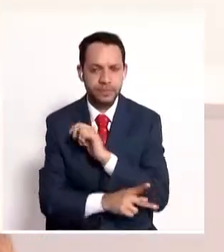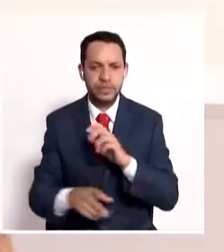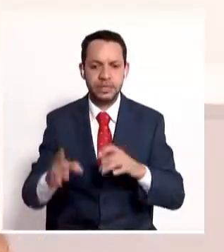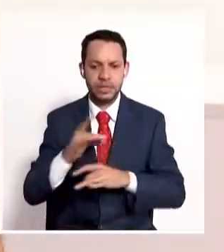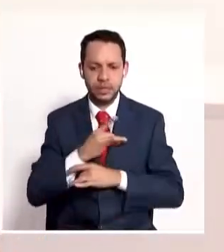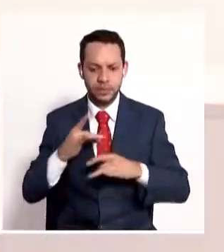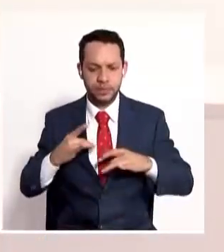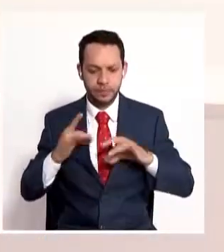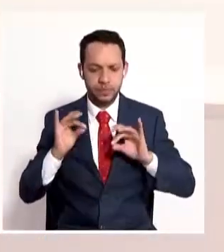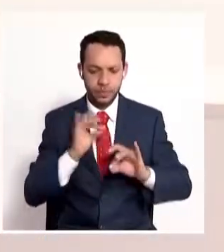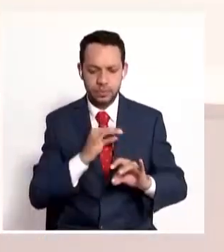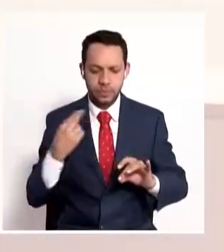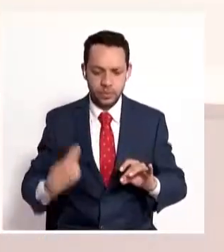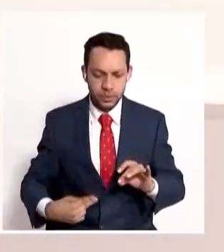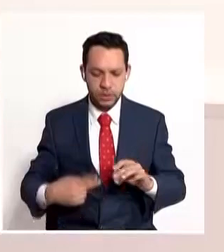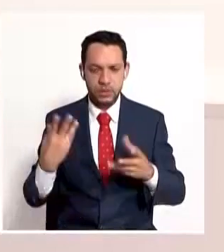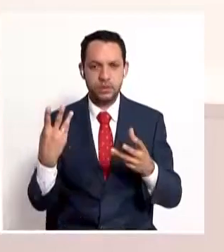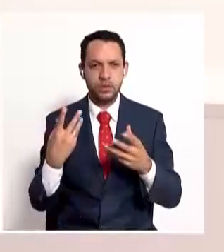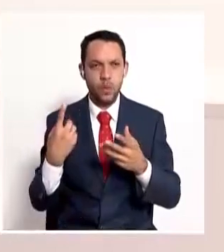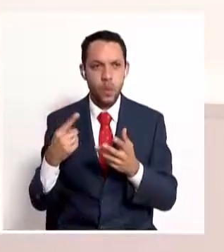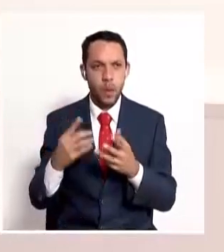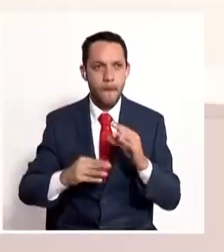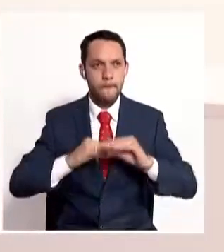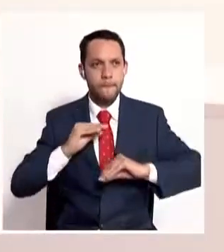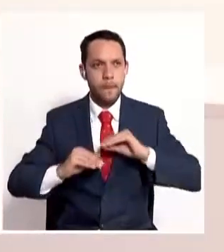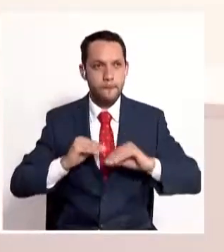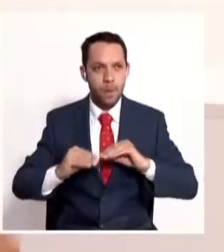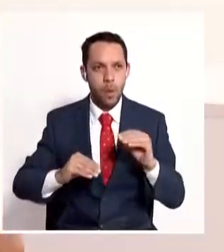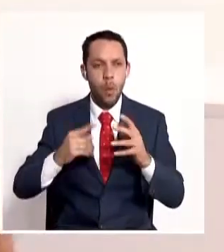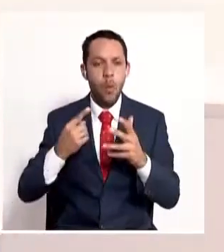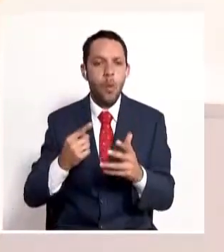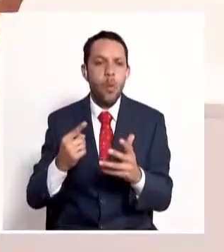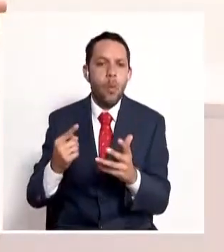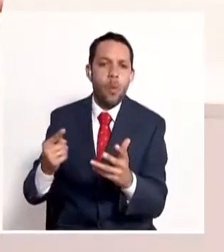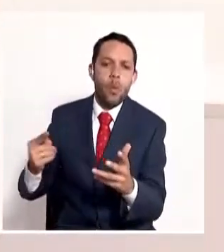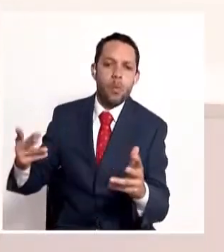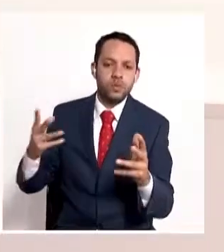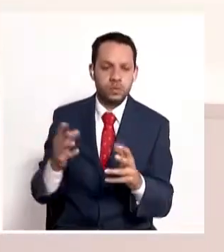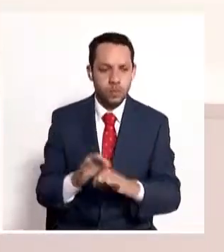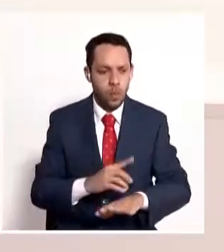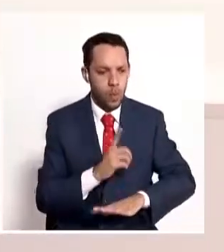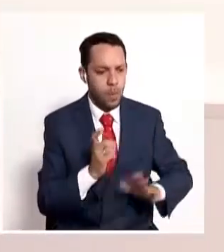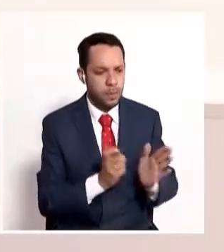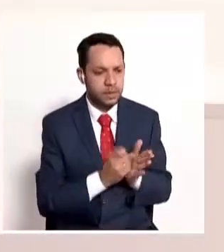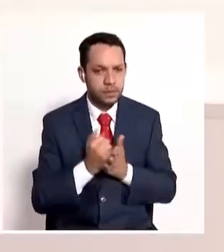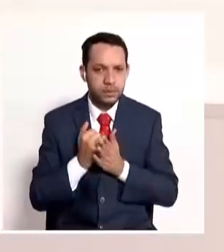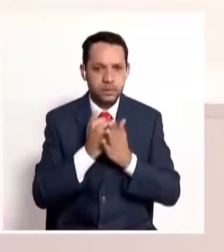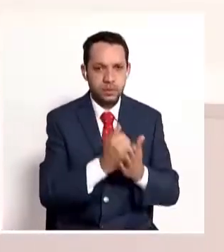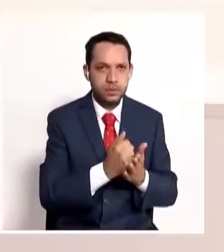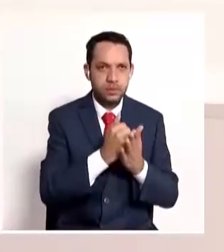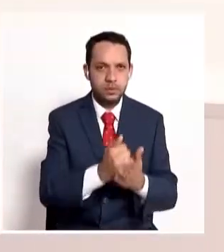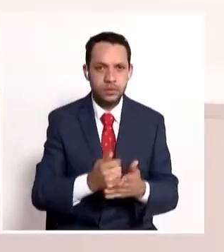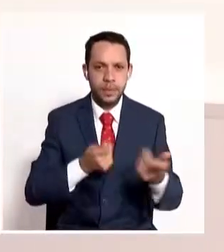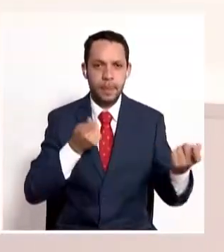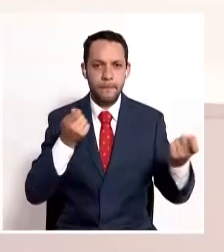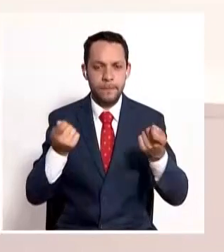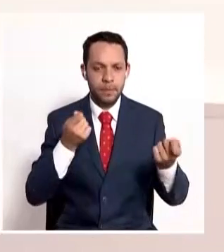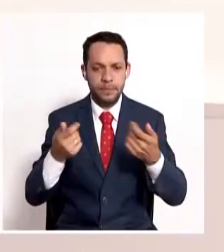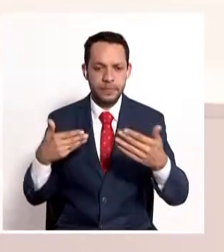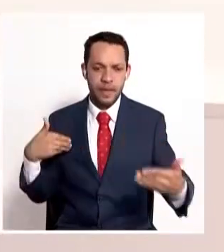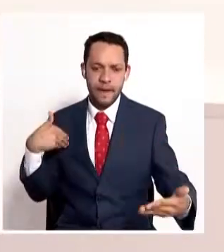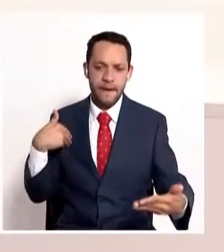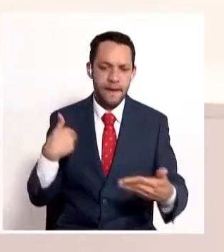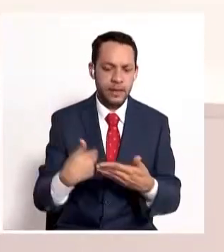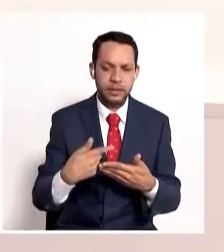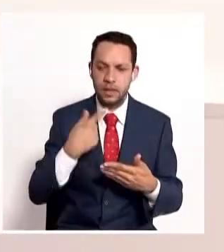medicina funcional ortubé quiropraxia osteopatía todo ese conjunto para uno poder llegar a un diagnóstico y